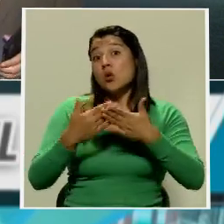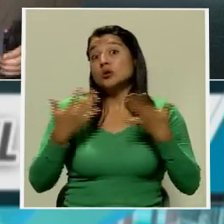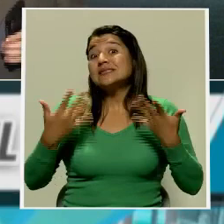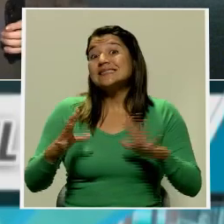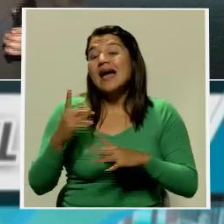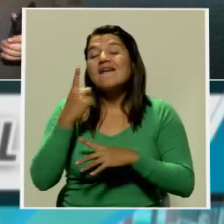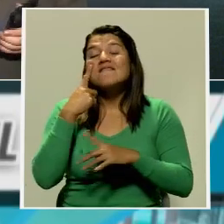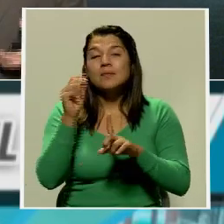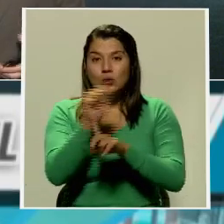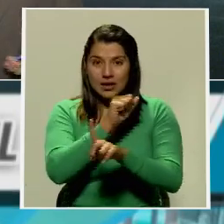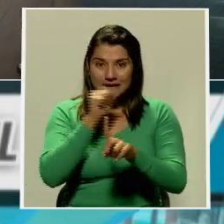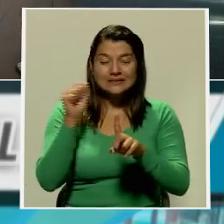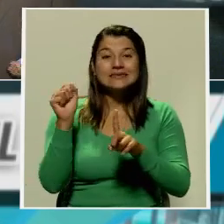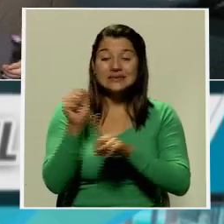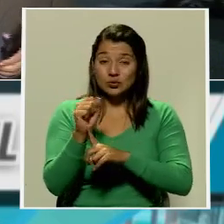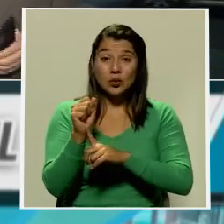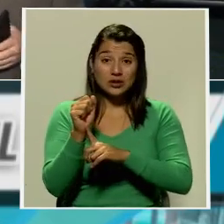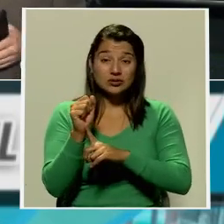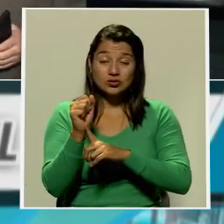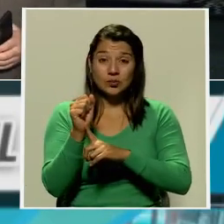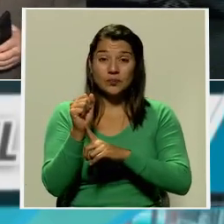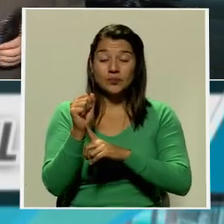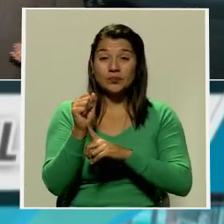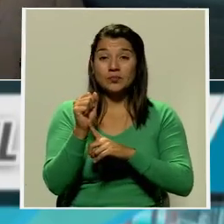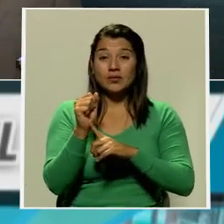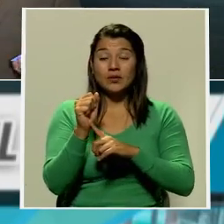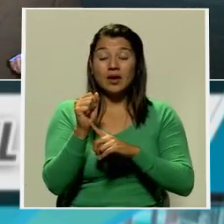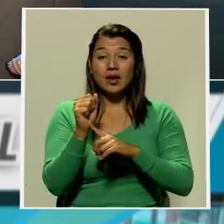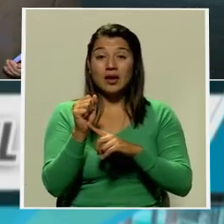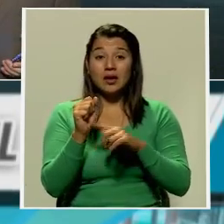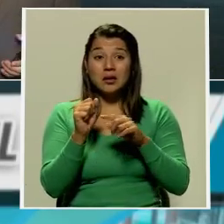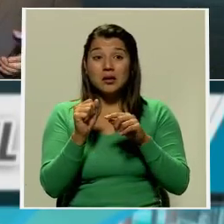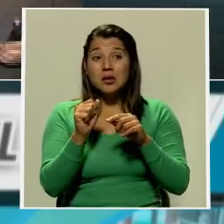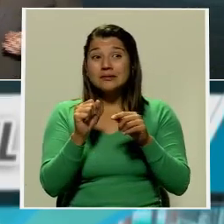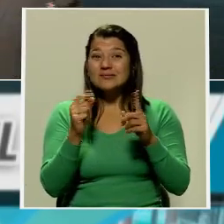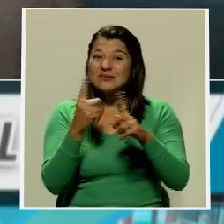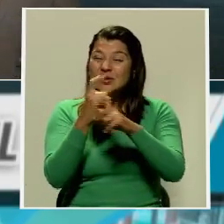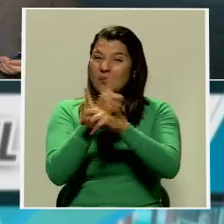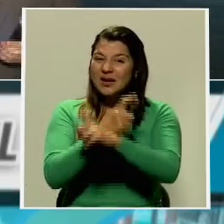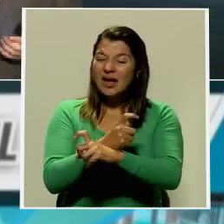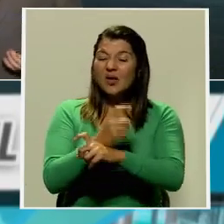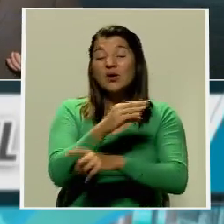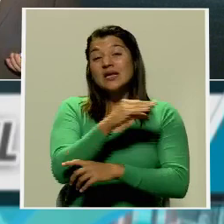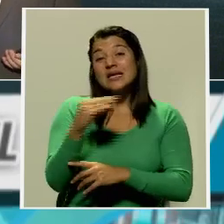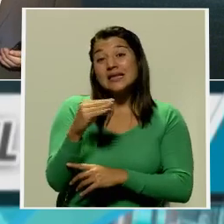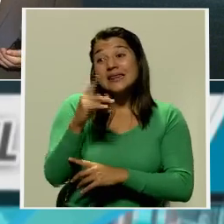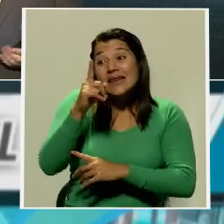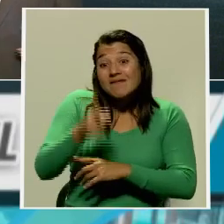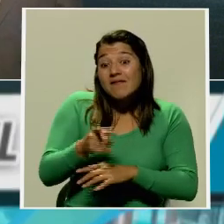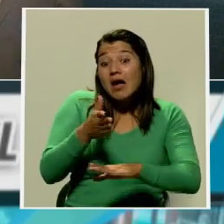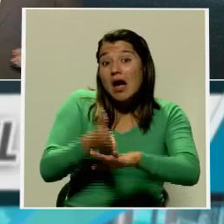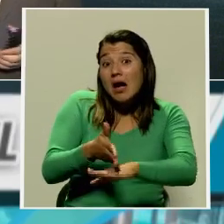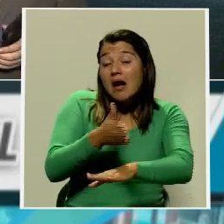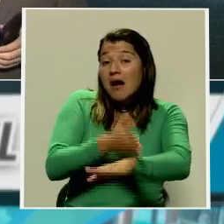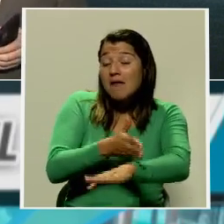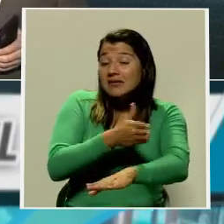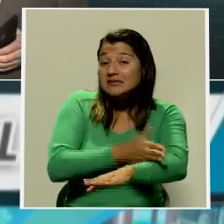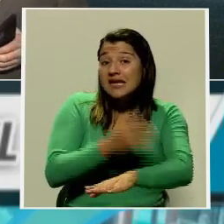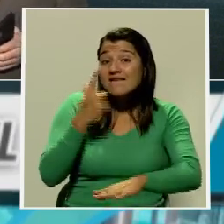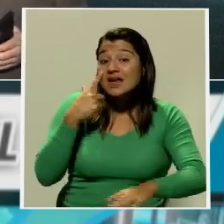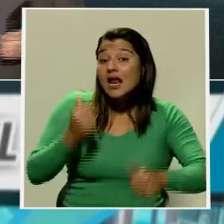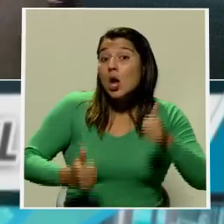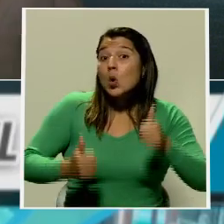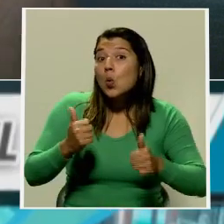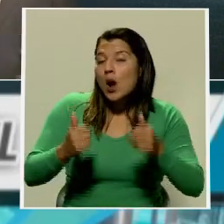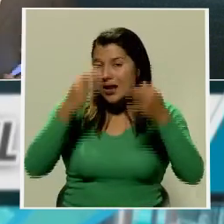el panorama, inclusive en algunas como estas, va siendo complicado y bueno, tendrá que ir caminando poco a poco y ver cuáles son